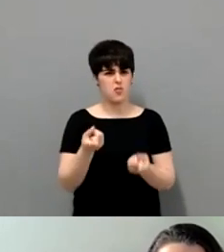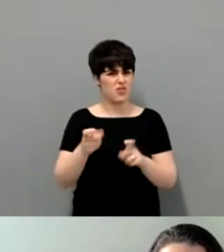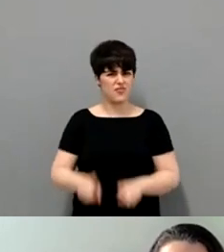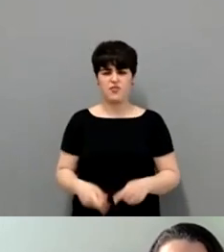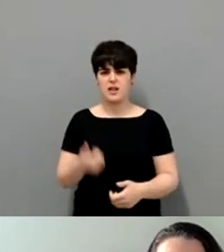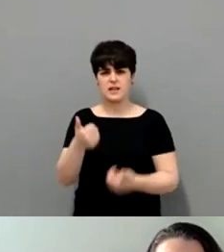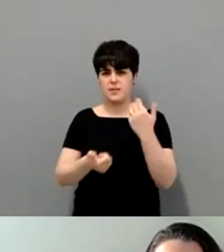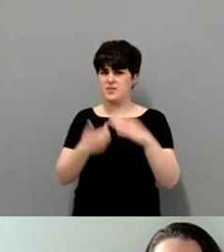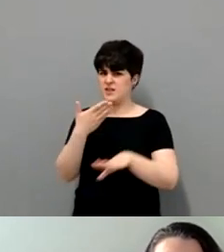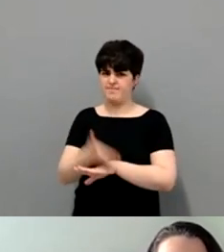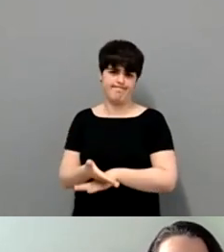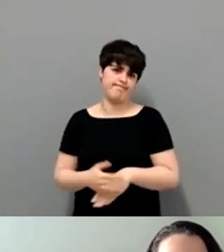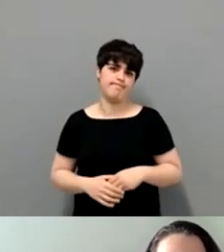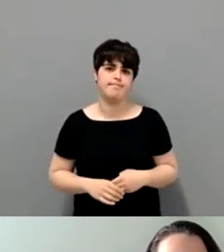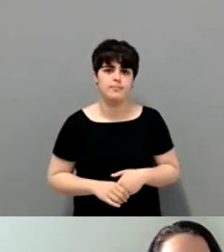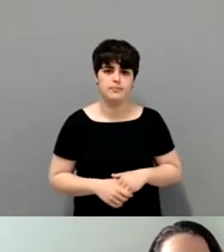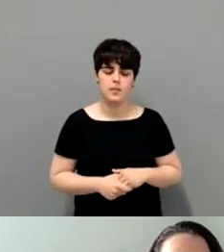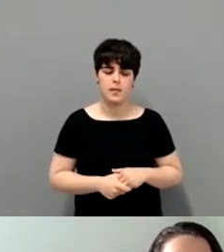presentara al examen.